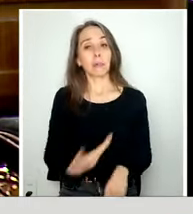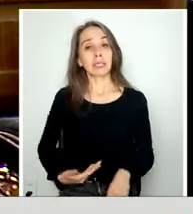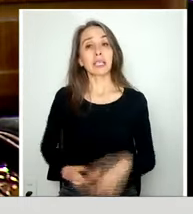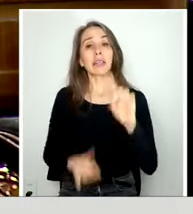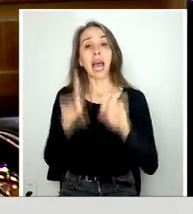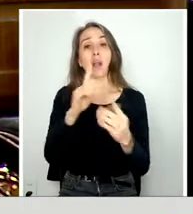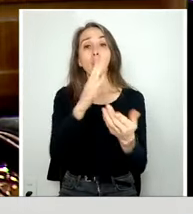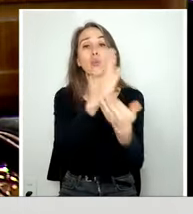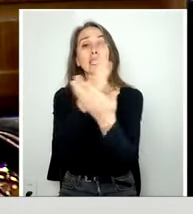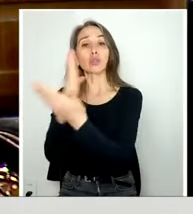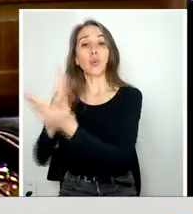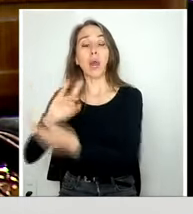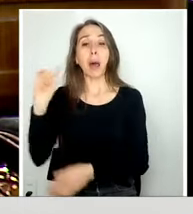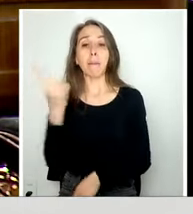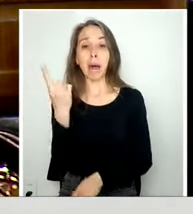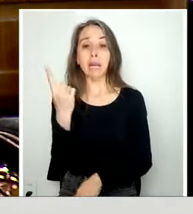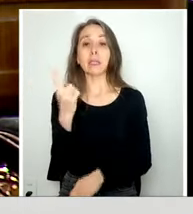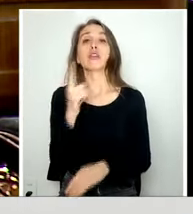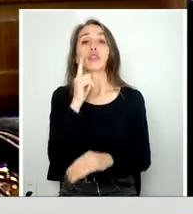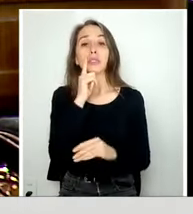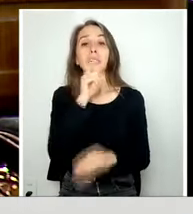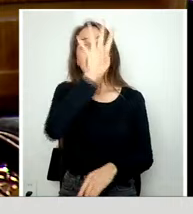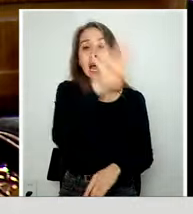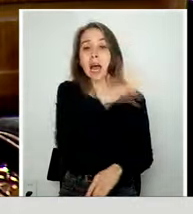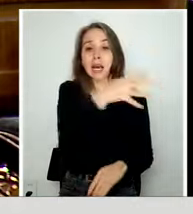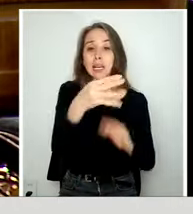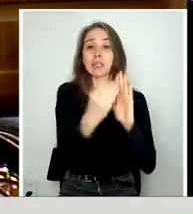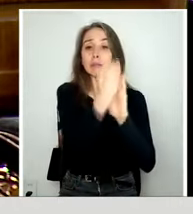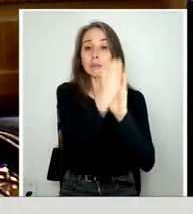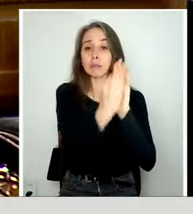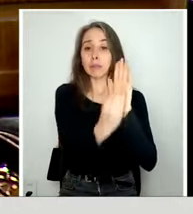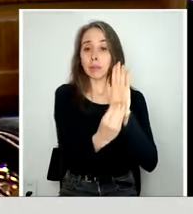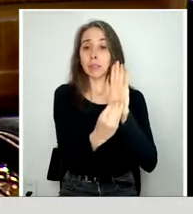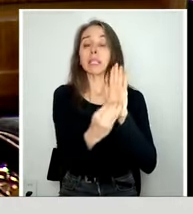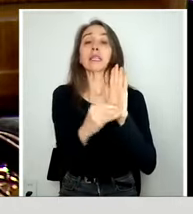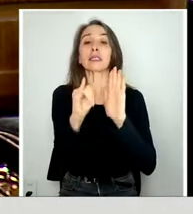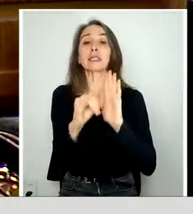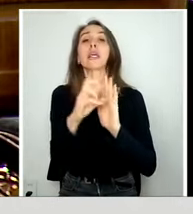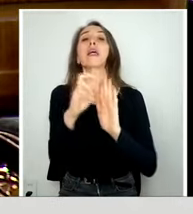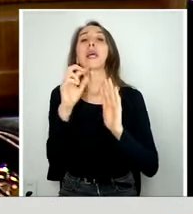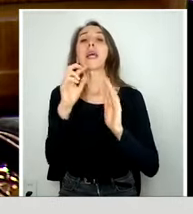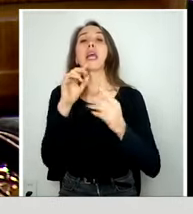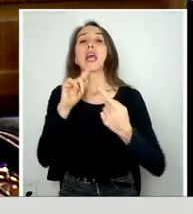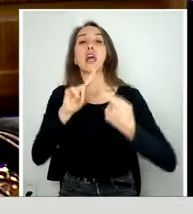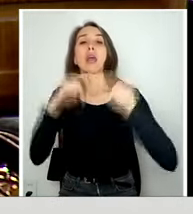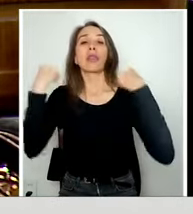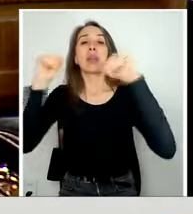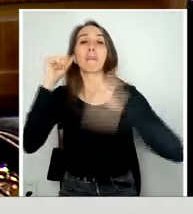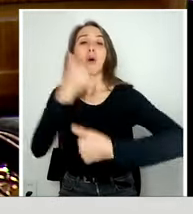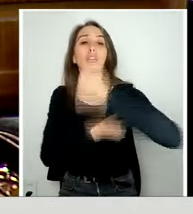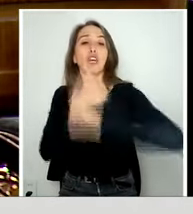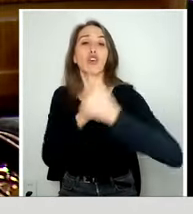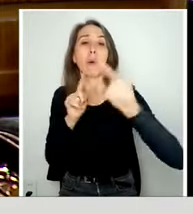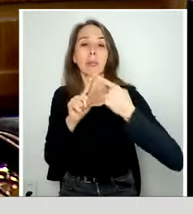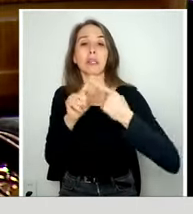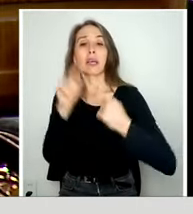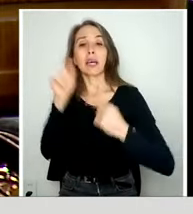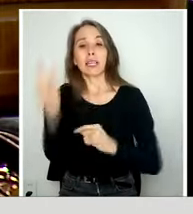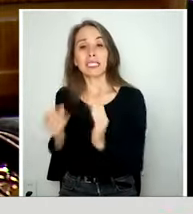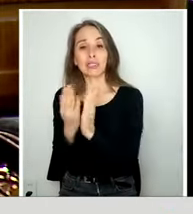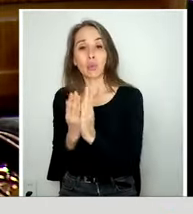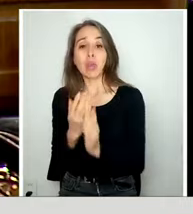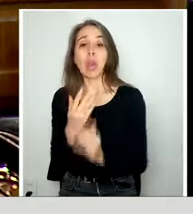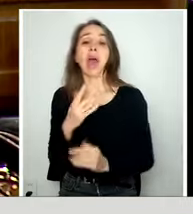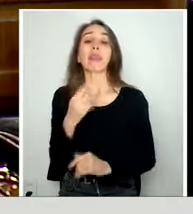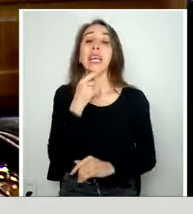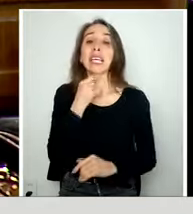incluyen el deporte competitivo dentro de su proyecto educativo cuando un alumno de colegio tal como lo han dicho acá quiere desarrollarse